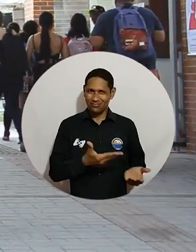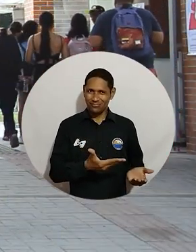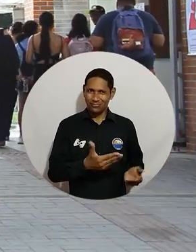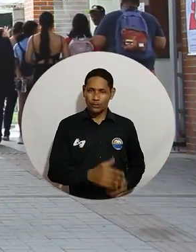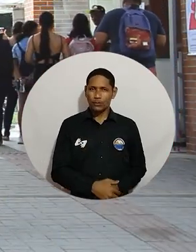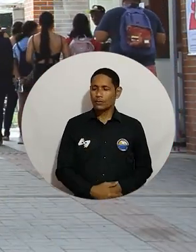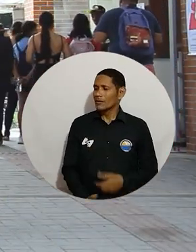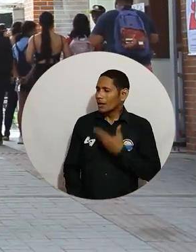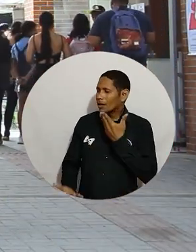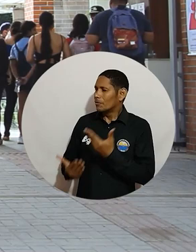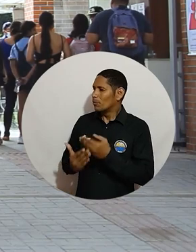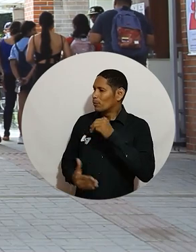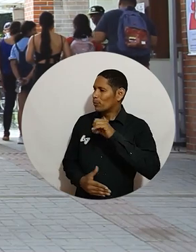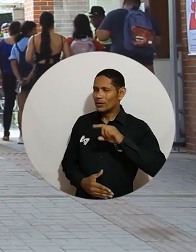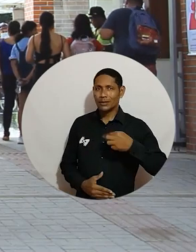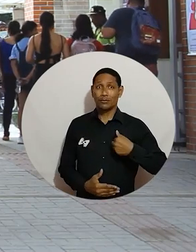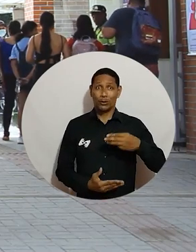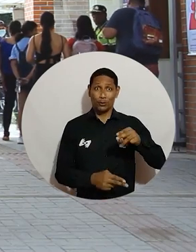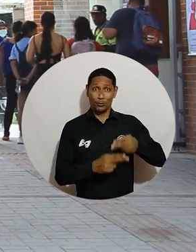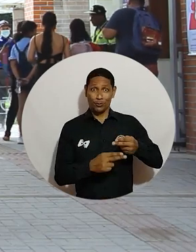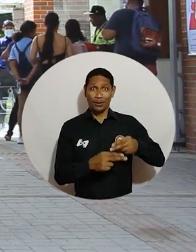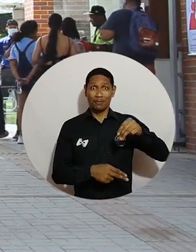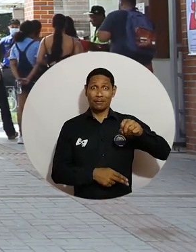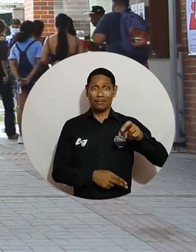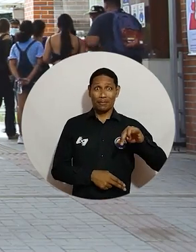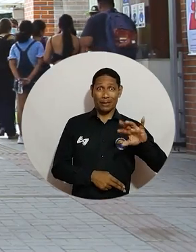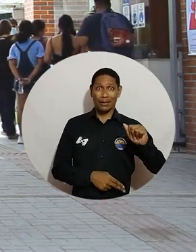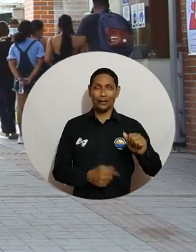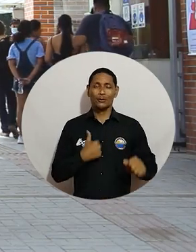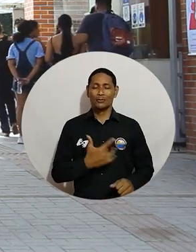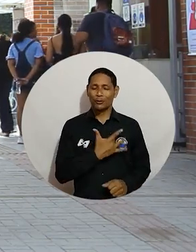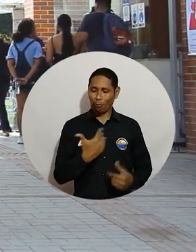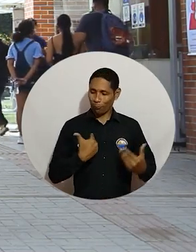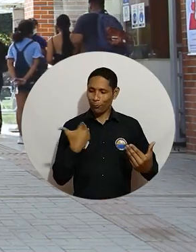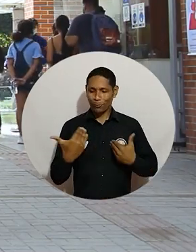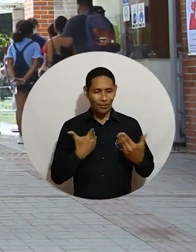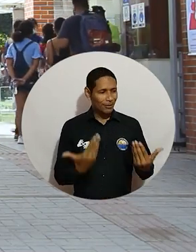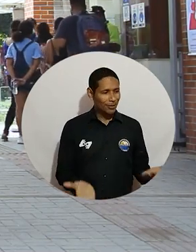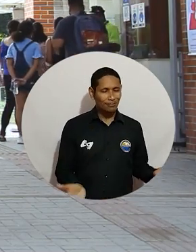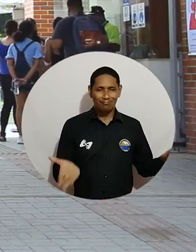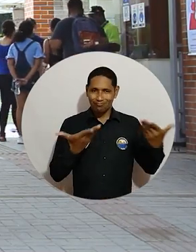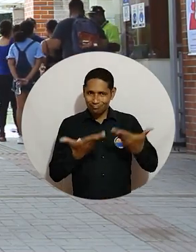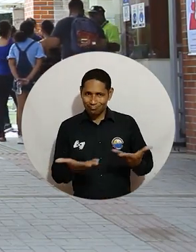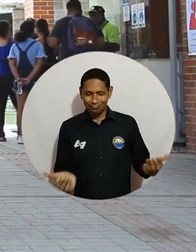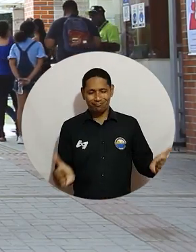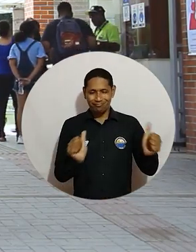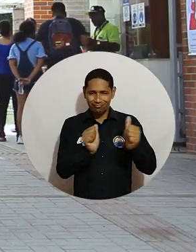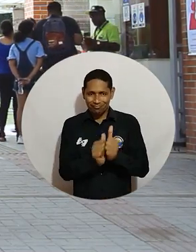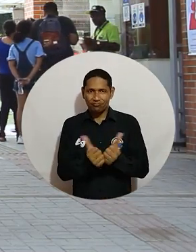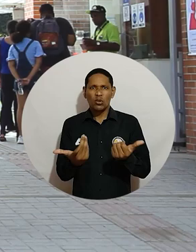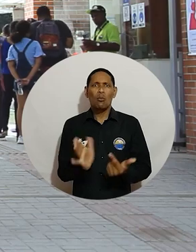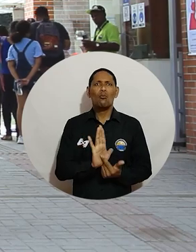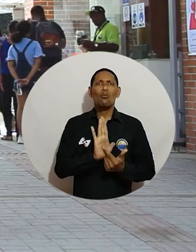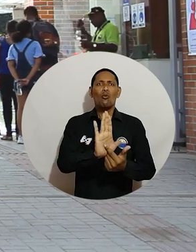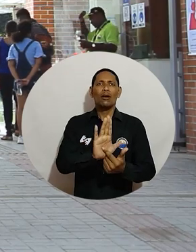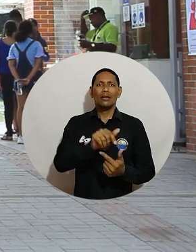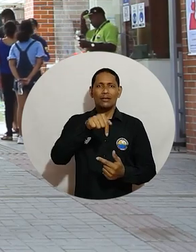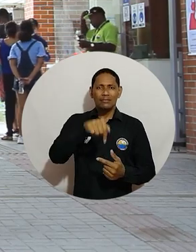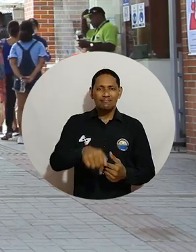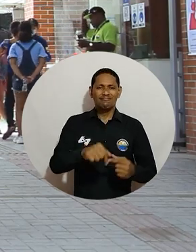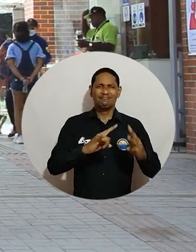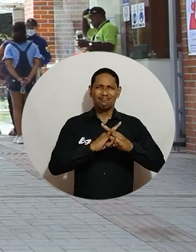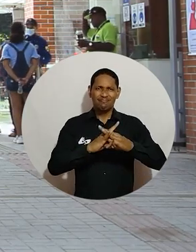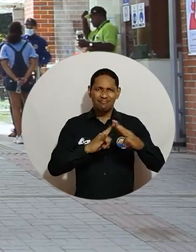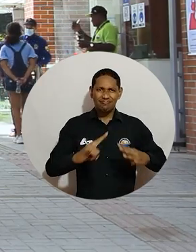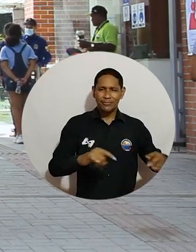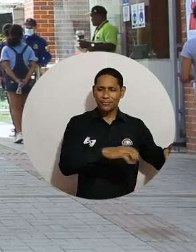trabajo. Gracias, Moisés. Mi nombre es María Manrique y para mí es un placer hacer parte de este espacio informativo que muestra los principales hechos